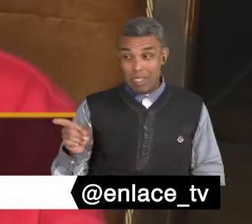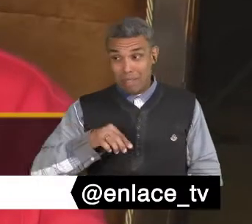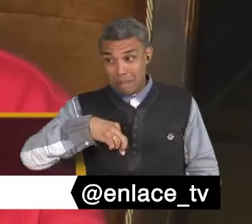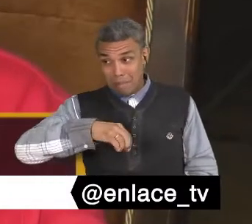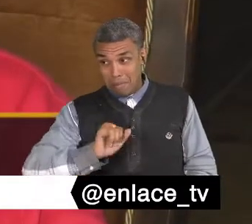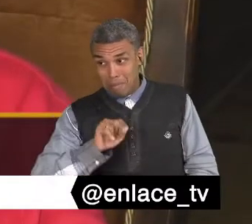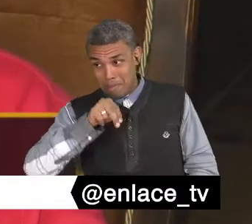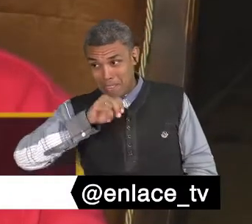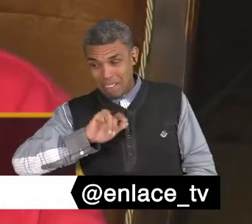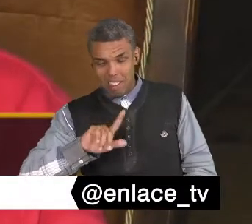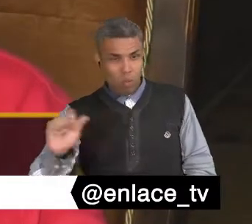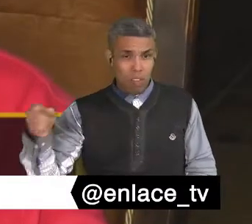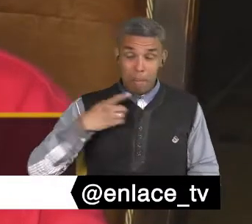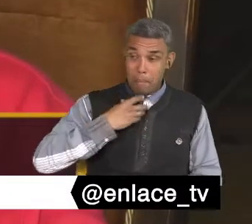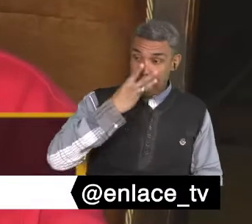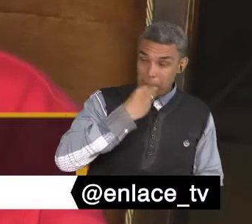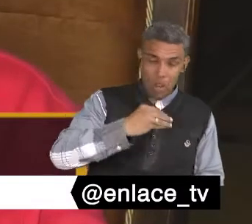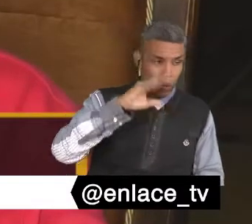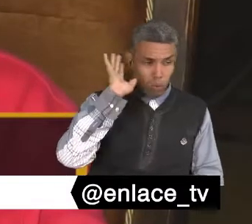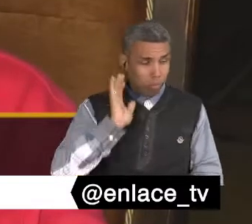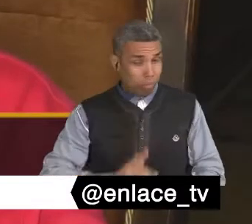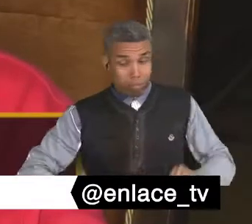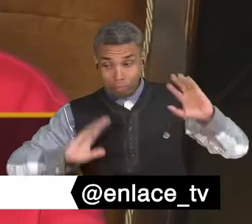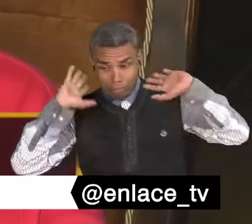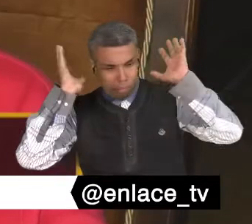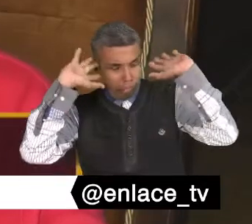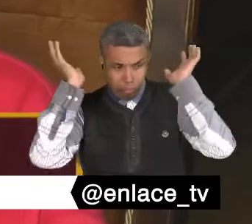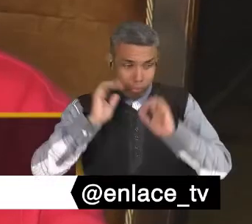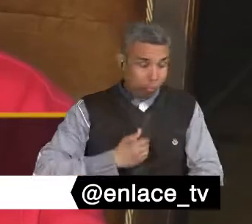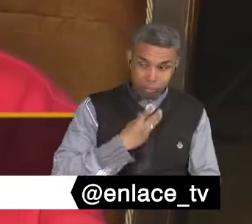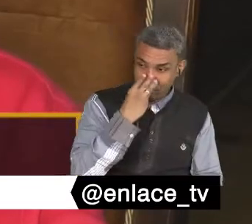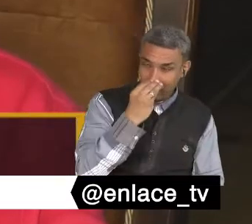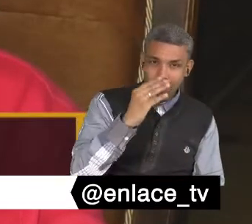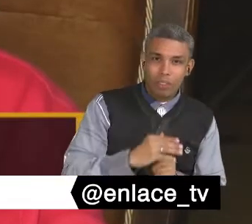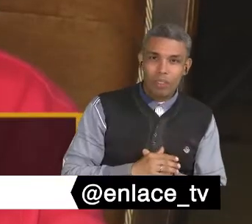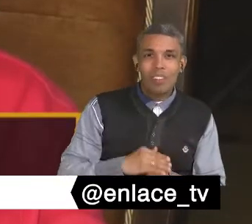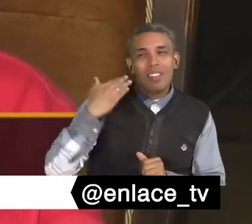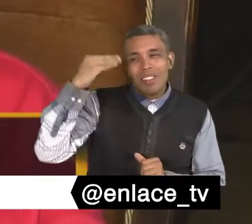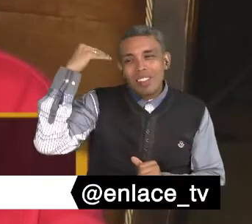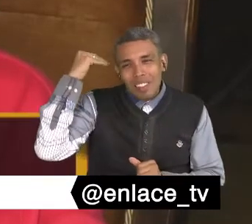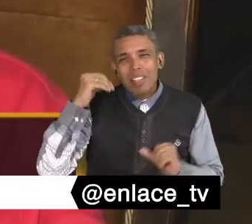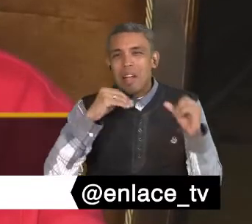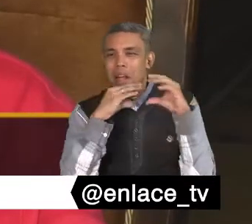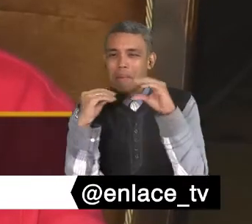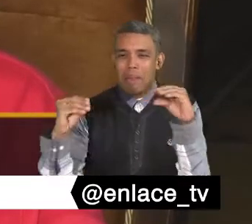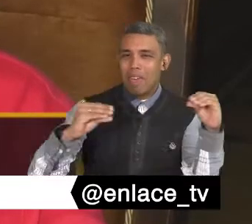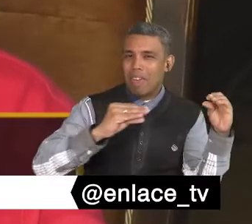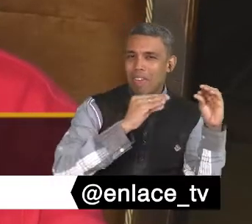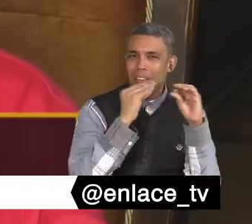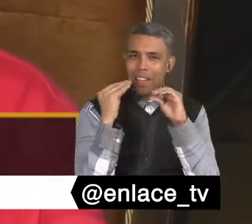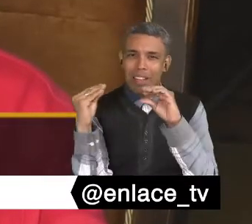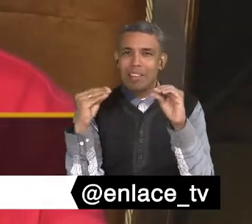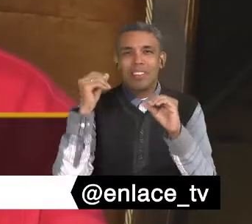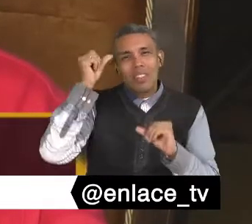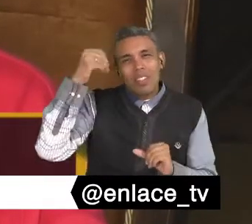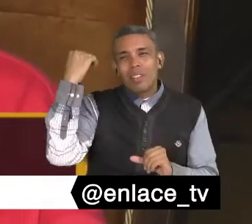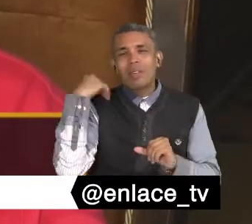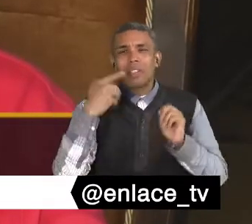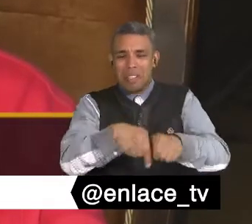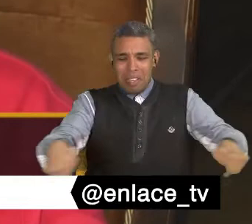pues se les hizo la bulla y se fue la gente allá en el almacén americano. Ellos,